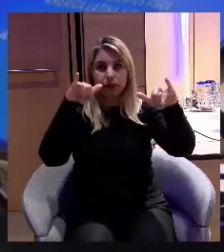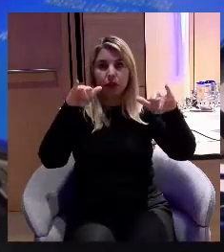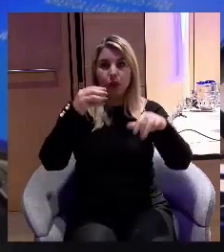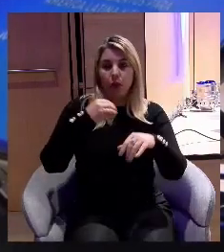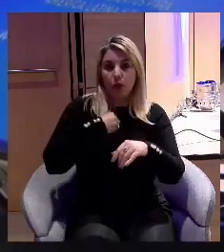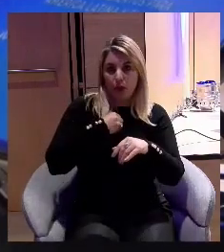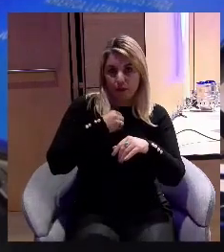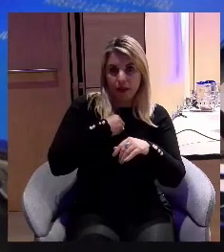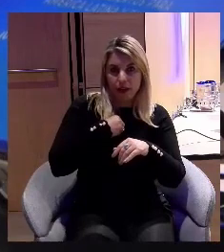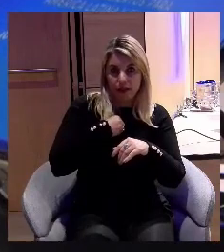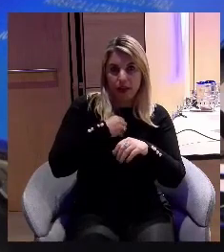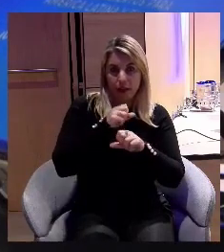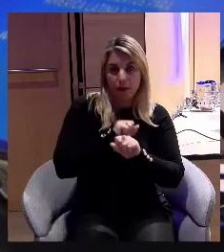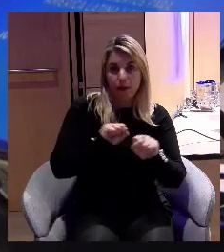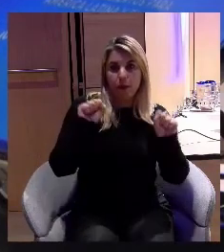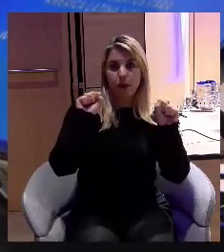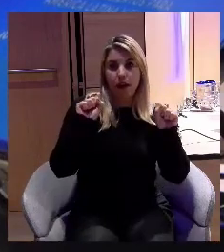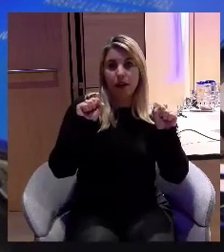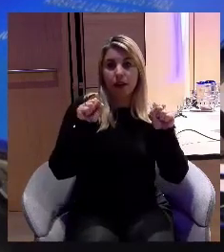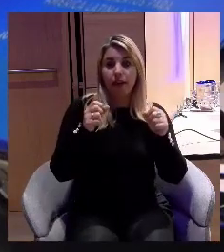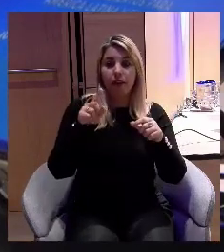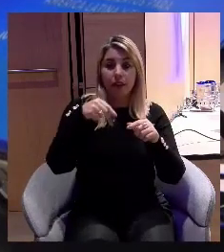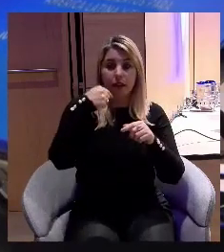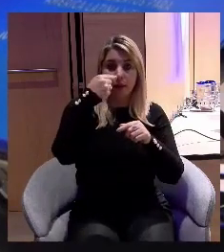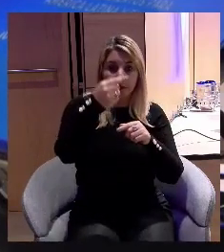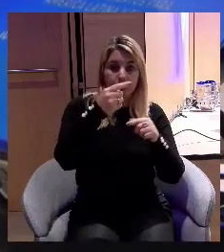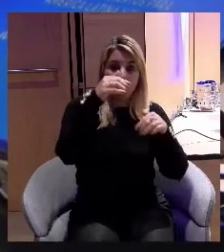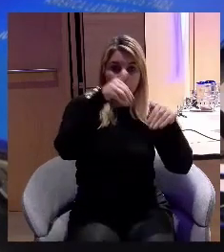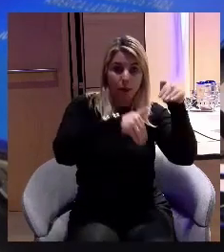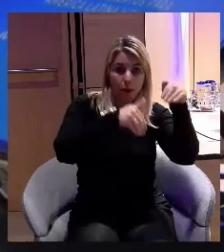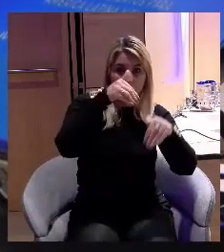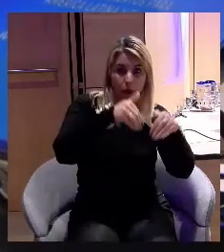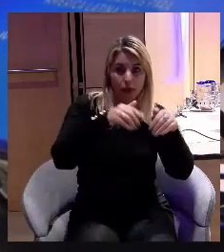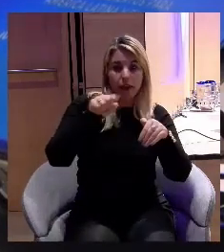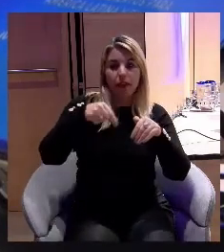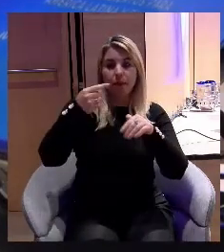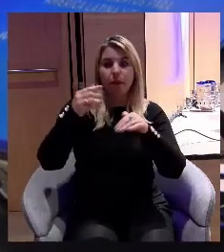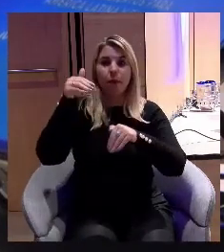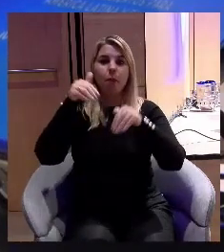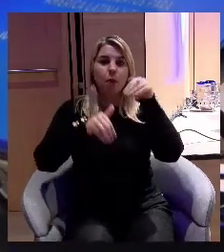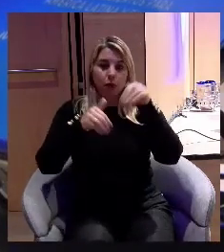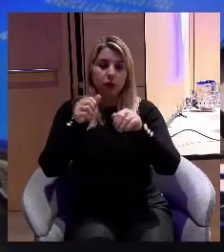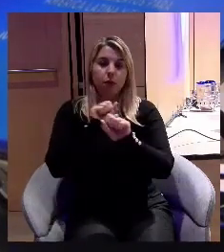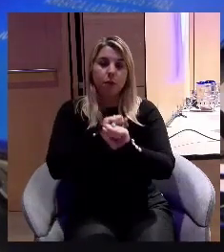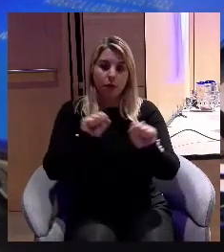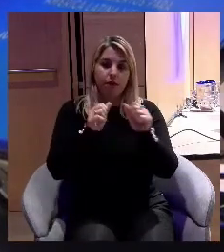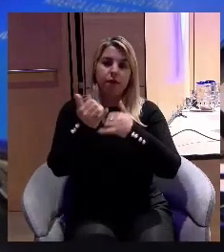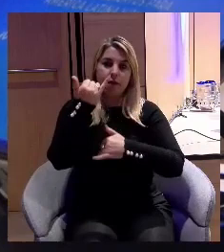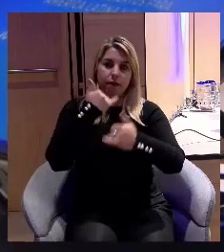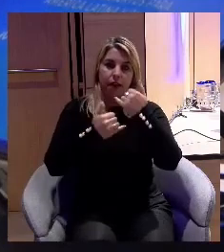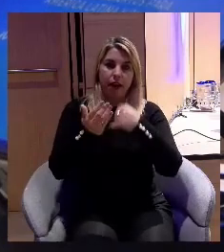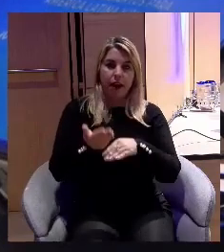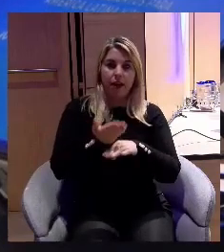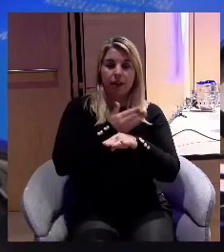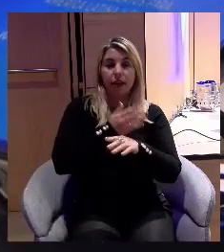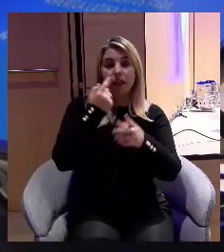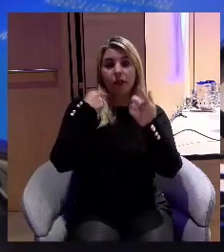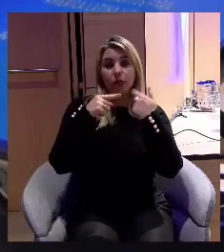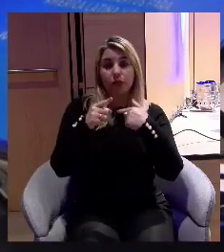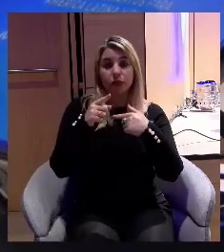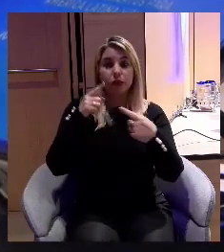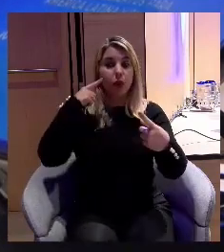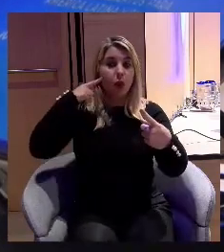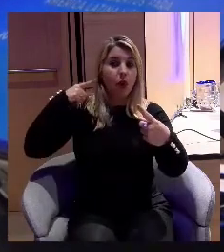darle información confiable a la ciudadanía a la hora de votar y también promover un voto informado, ¿no? Entonces, teniendo como foco ese